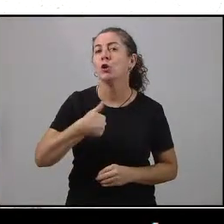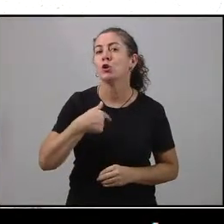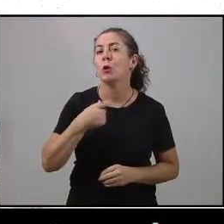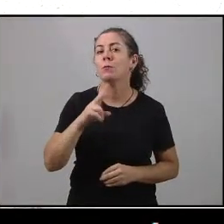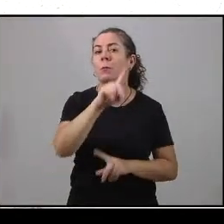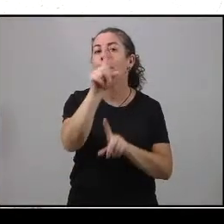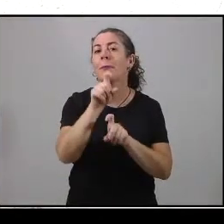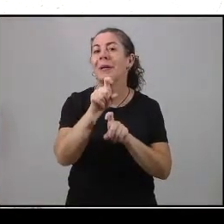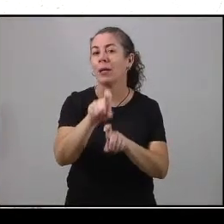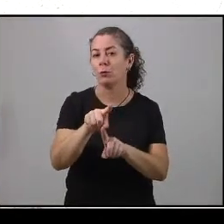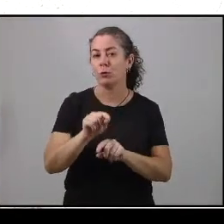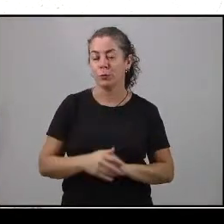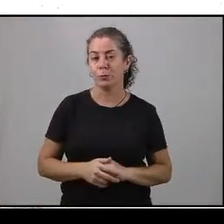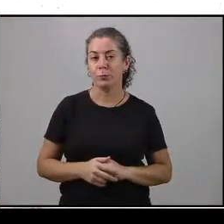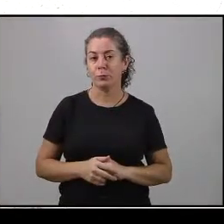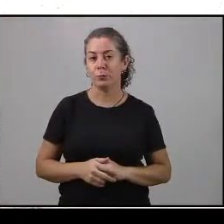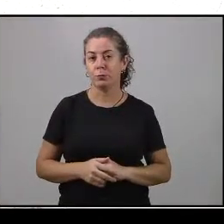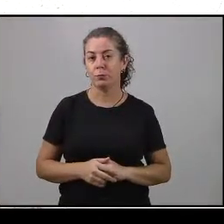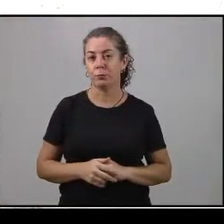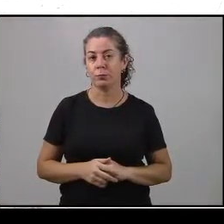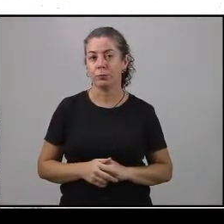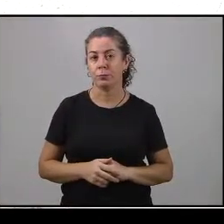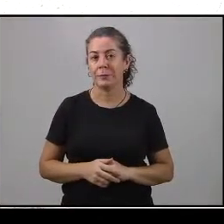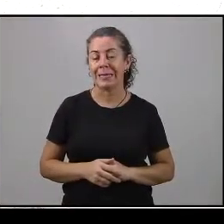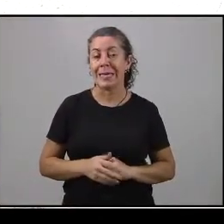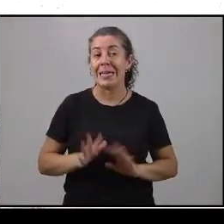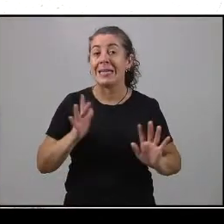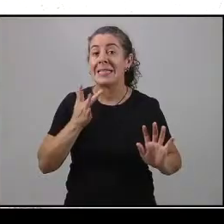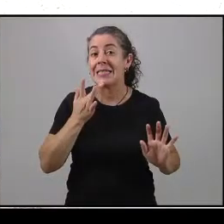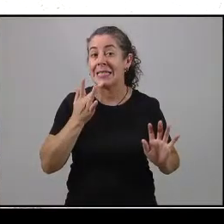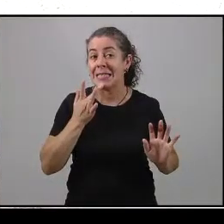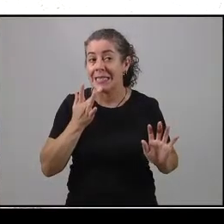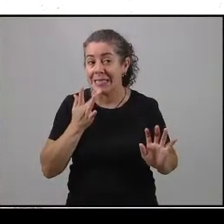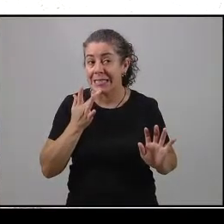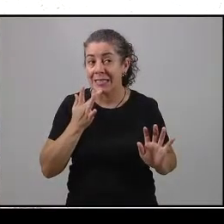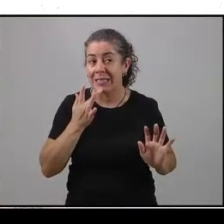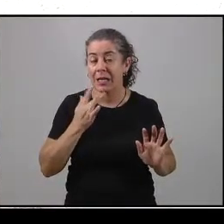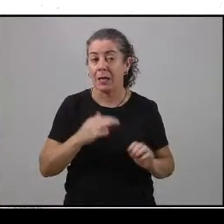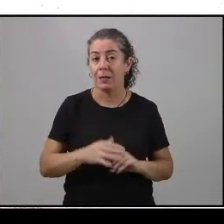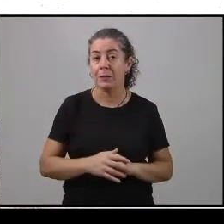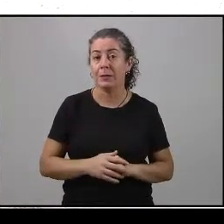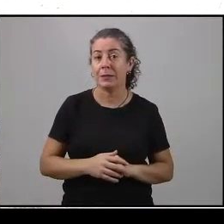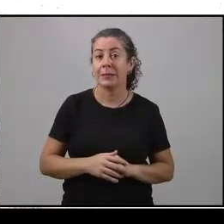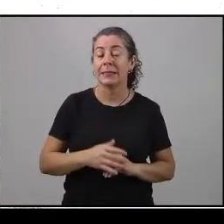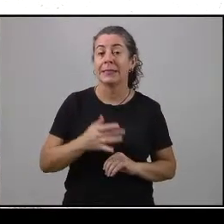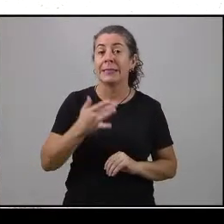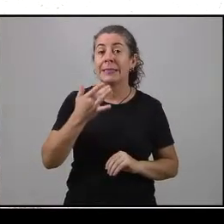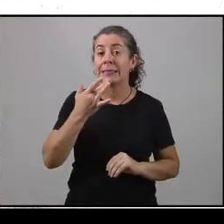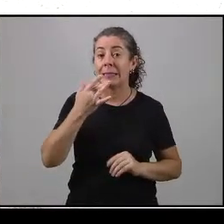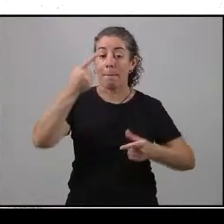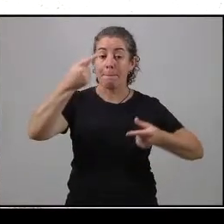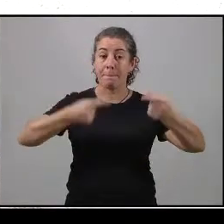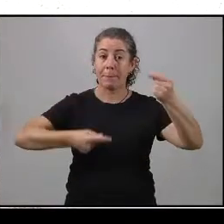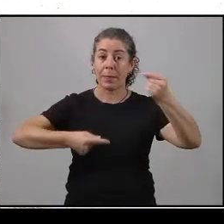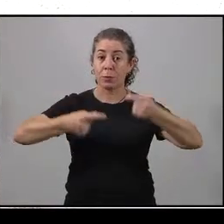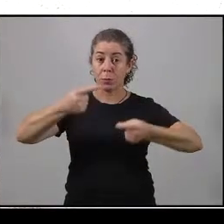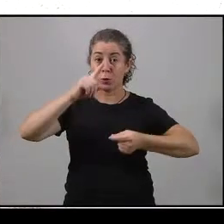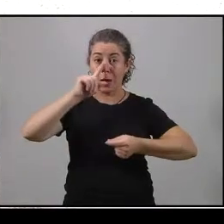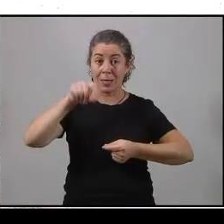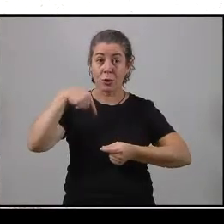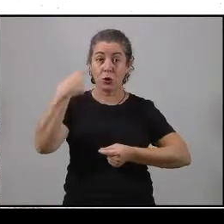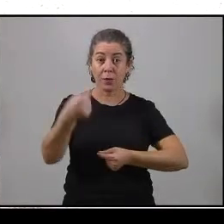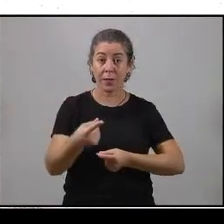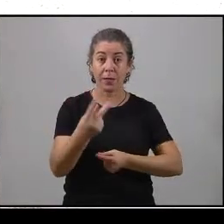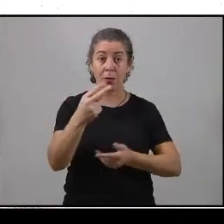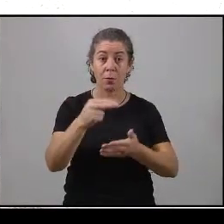respecto si en el caso de que se aprobaran los presupuestos para el año 2026, que